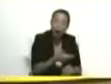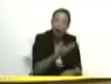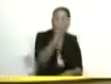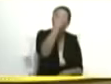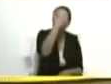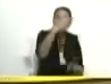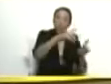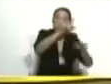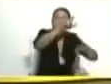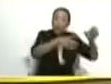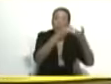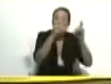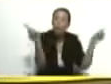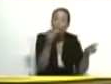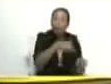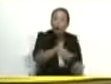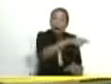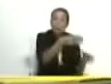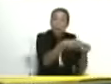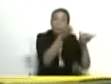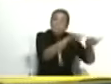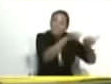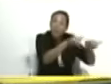importantes sectores democráticos